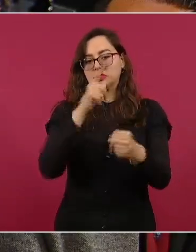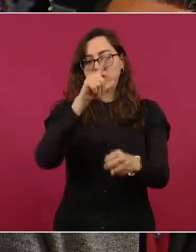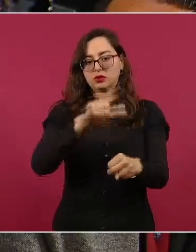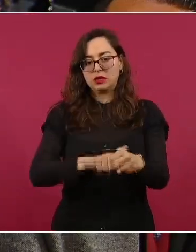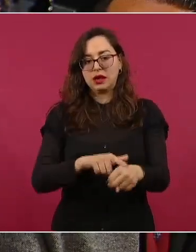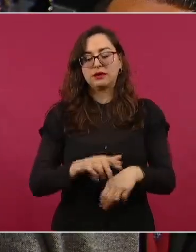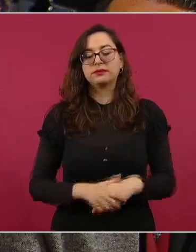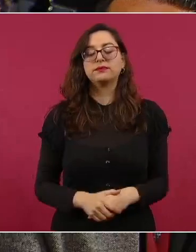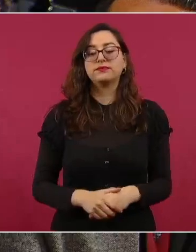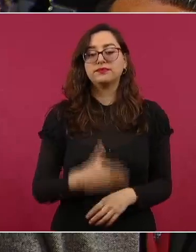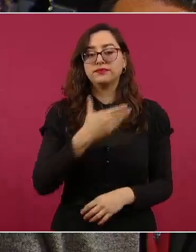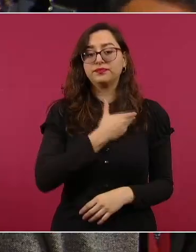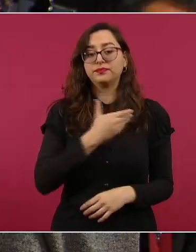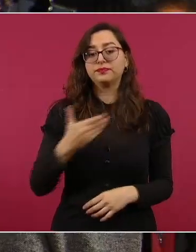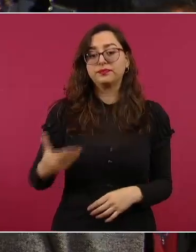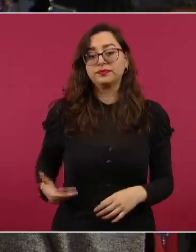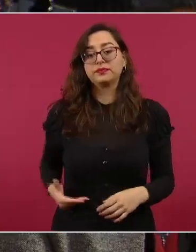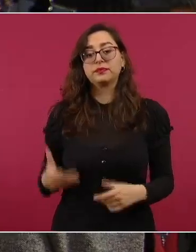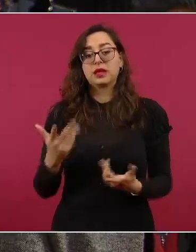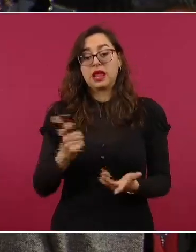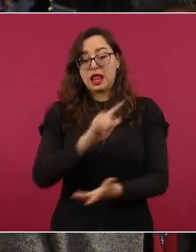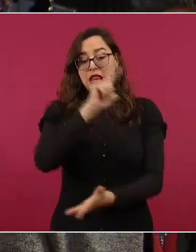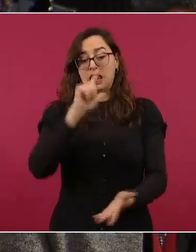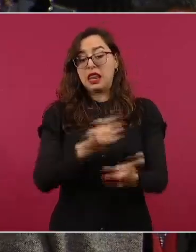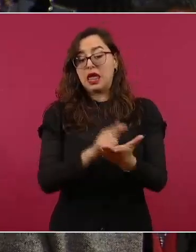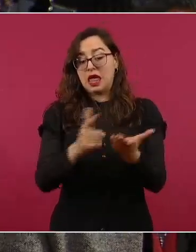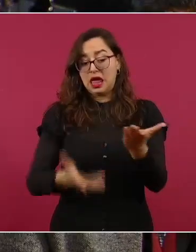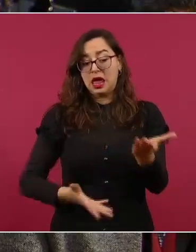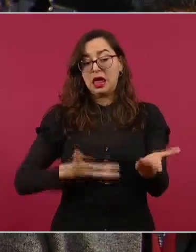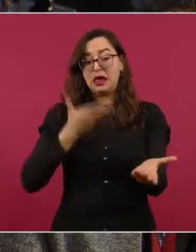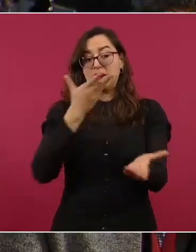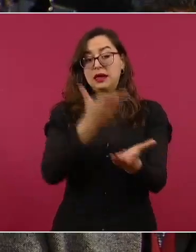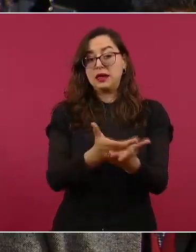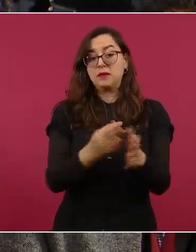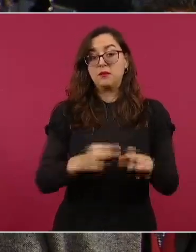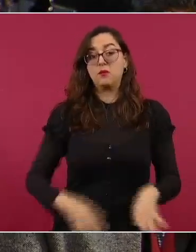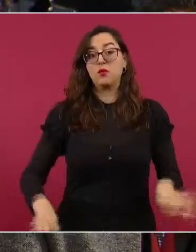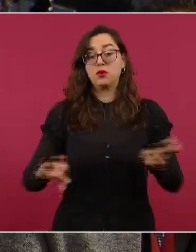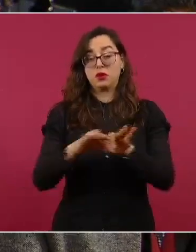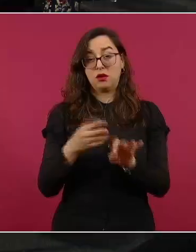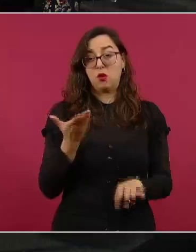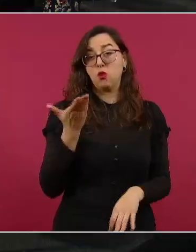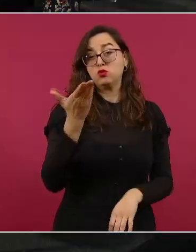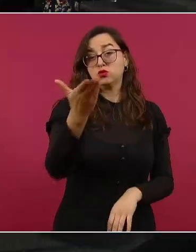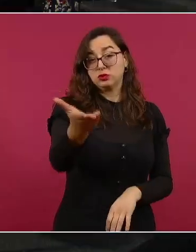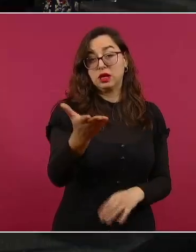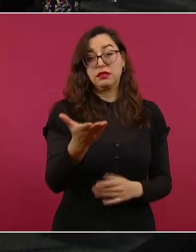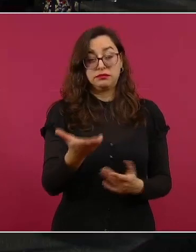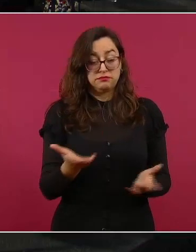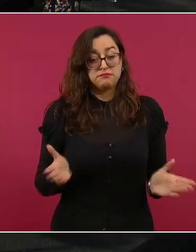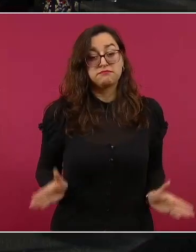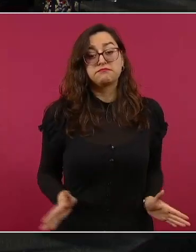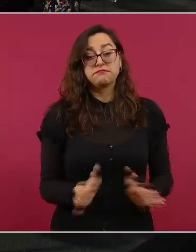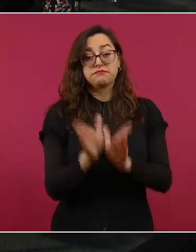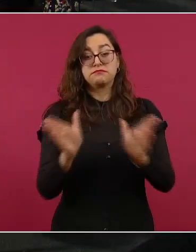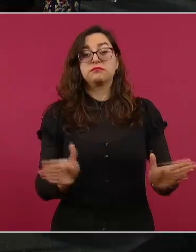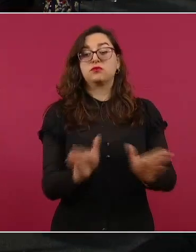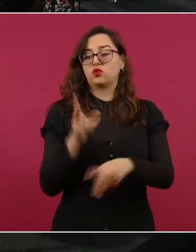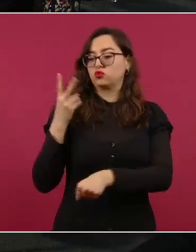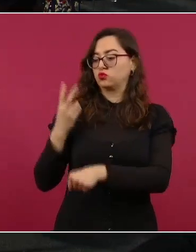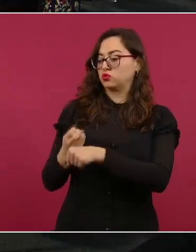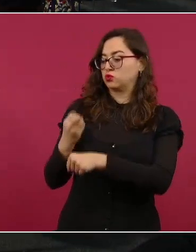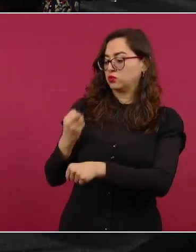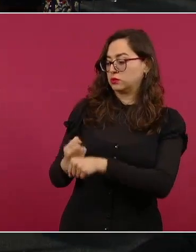Presidente, para que esta ley sea realidad se requiere dar el primer paso con el impulso de la Presidencia de la República. El subsecretario Encinas